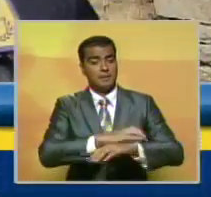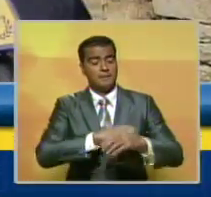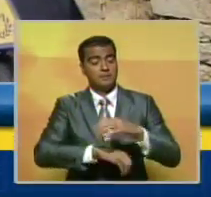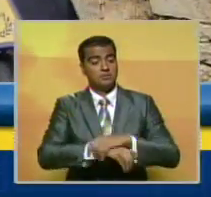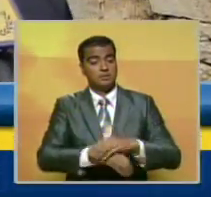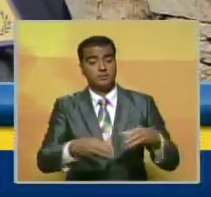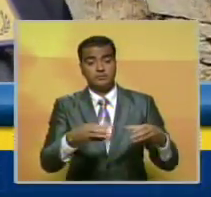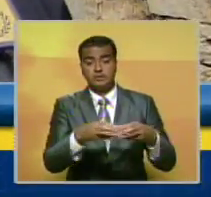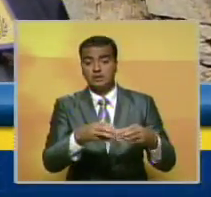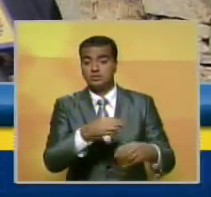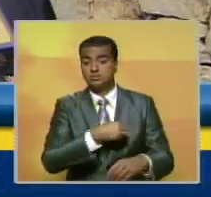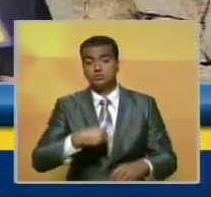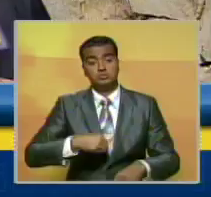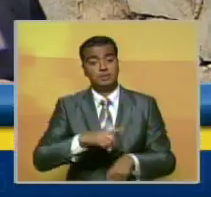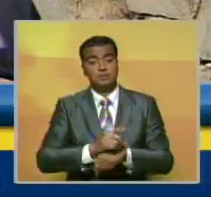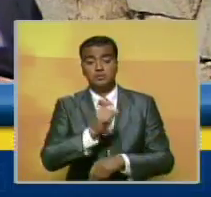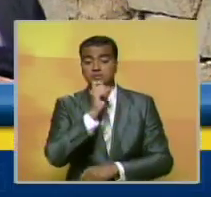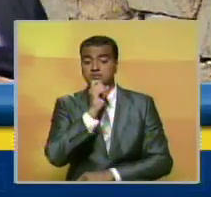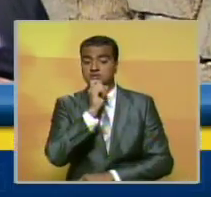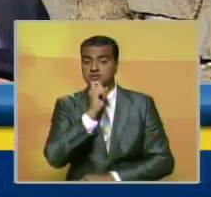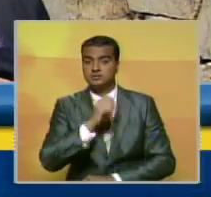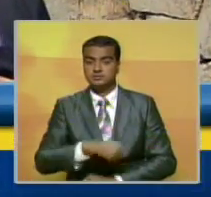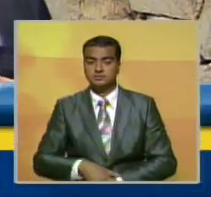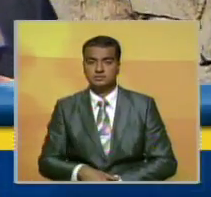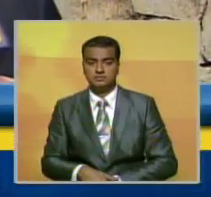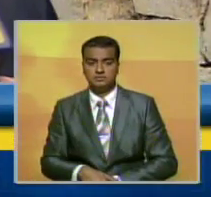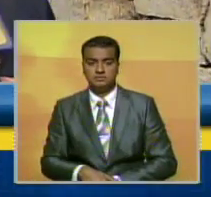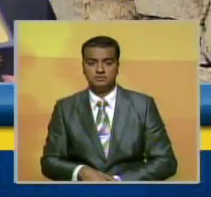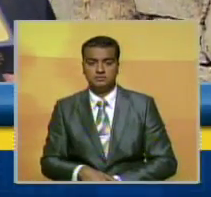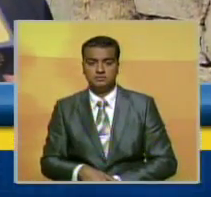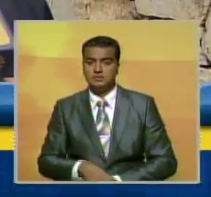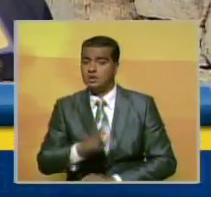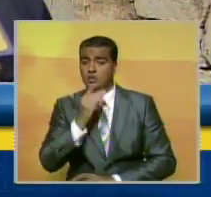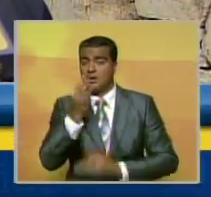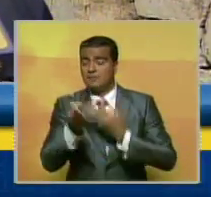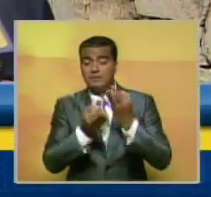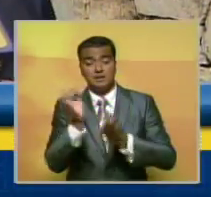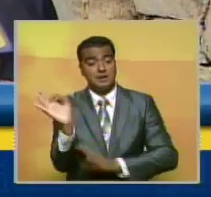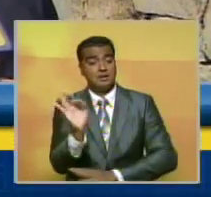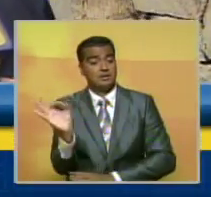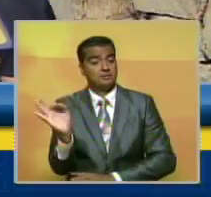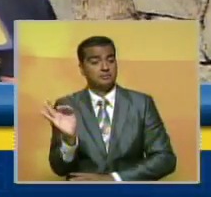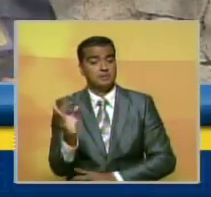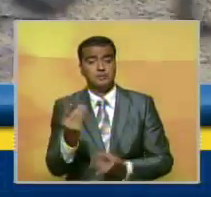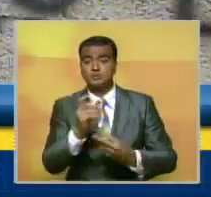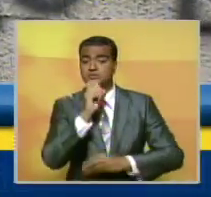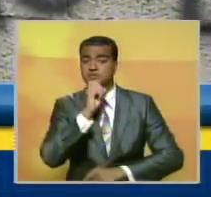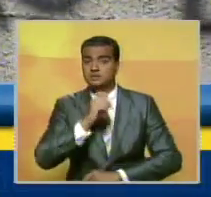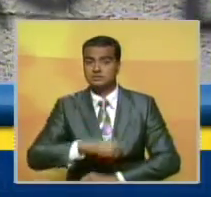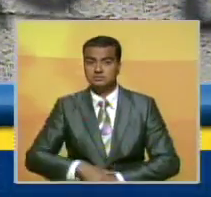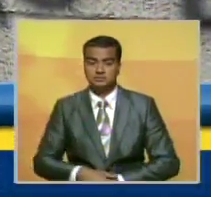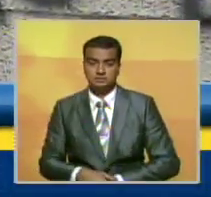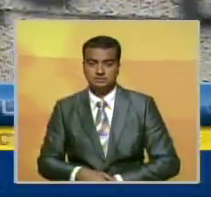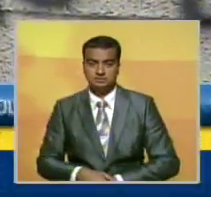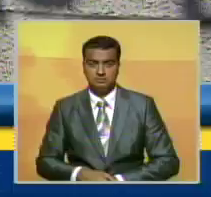La verdad que estamos en un momento crítico y no hay que exponerse, pues. La cosa está muy difícil.